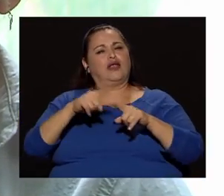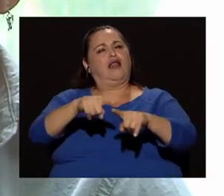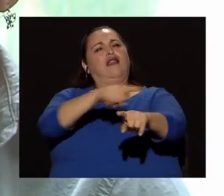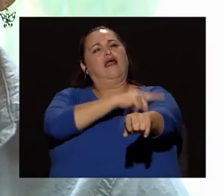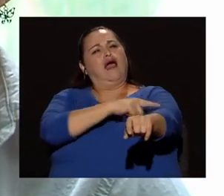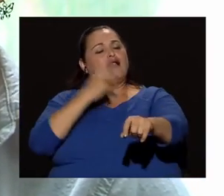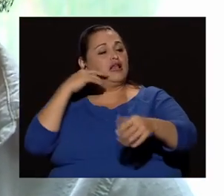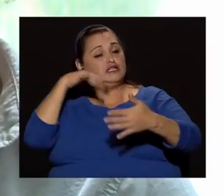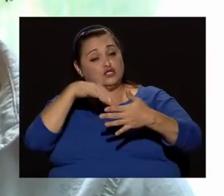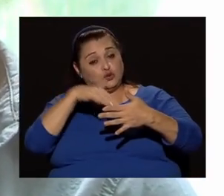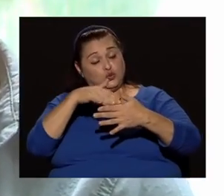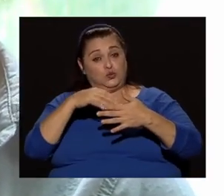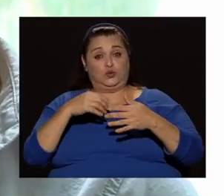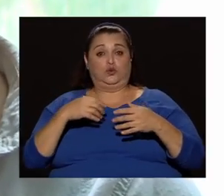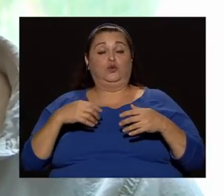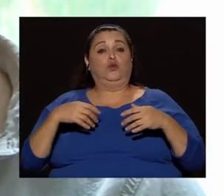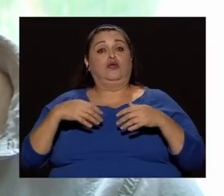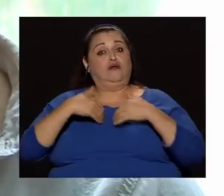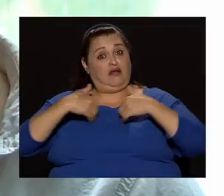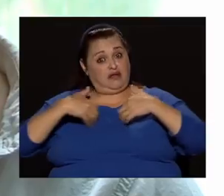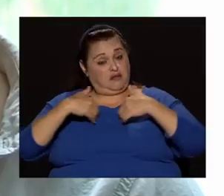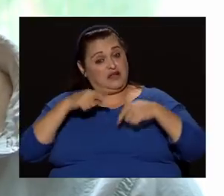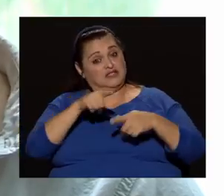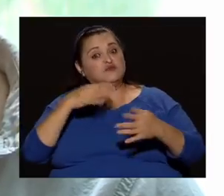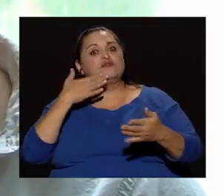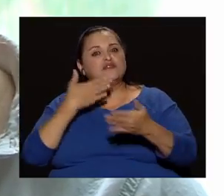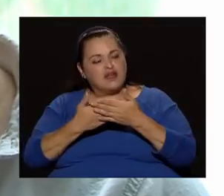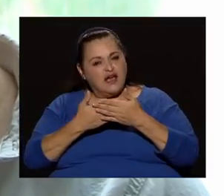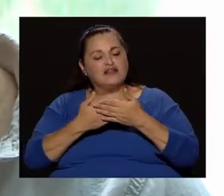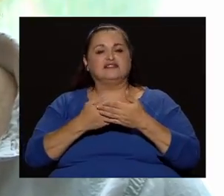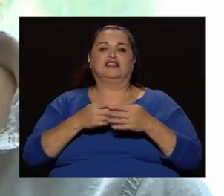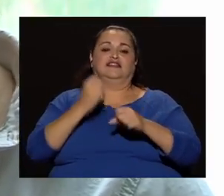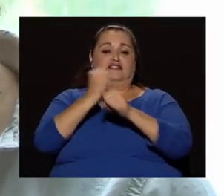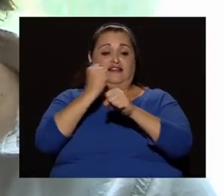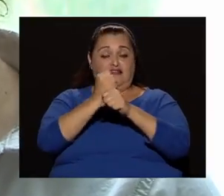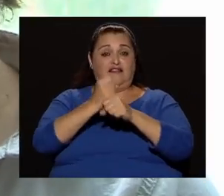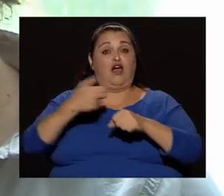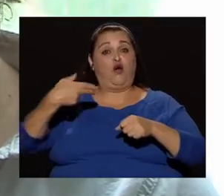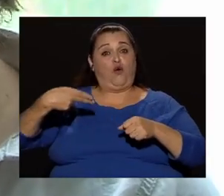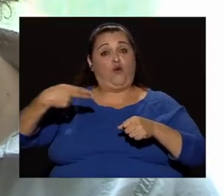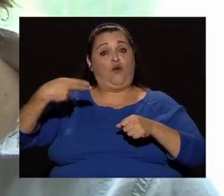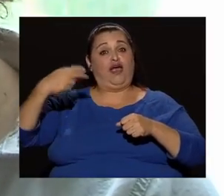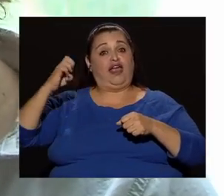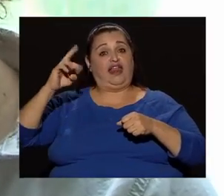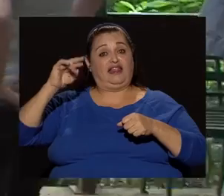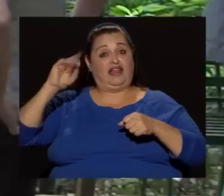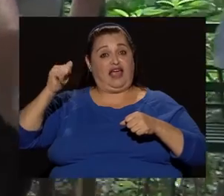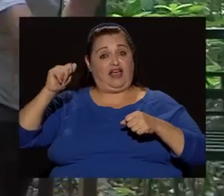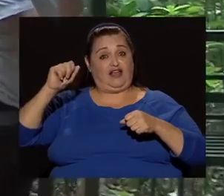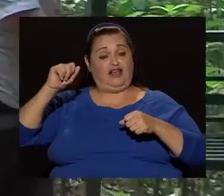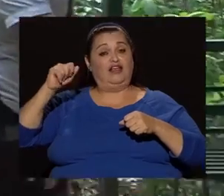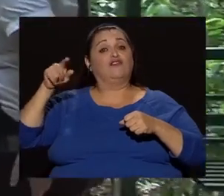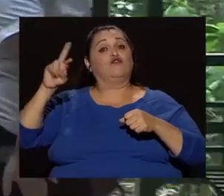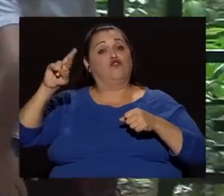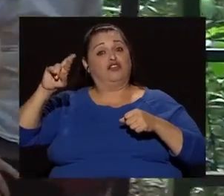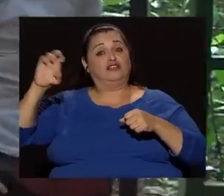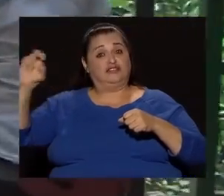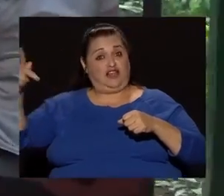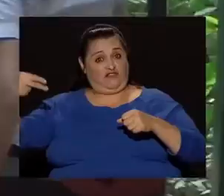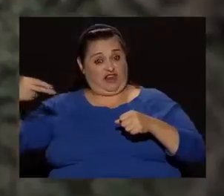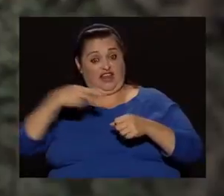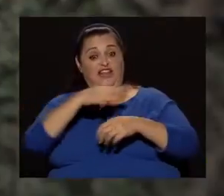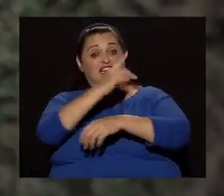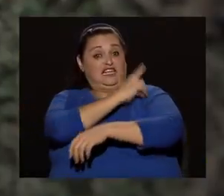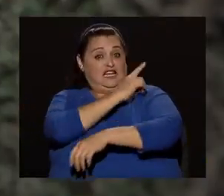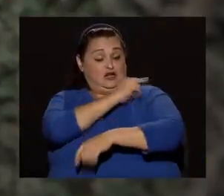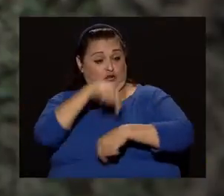Rodríguez Herrera, que él fue el director académico de este lugar por mucho tiempo, y él gestó mucho de la investigación en mamíferos que aún se